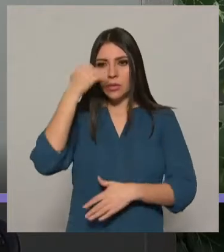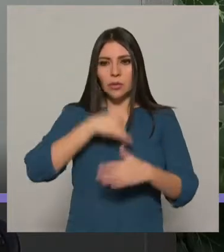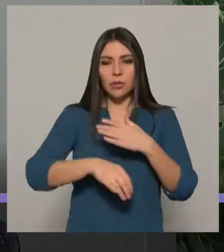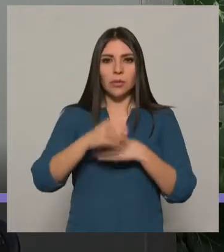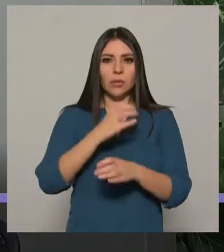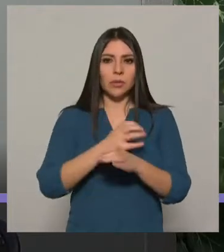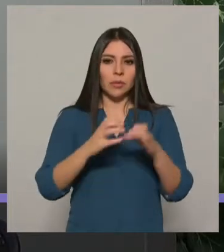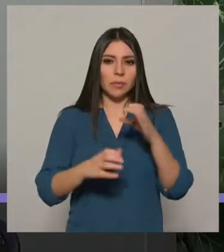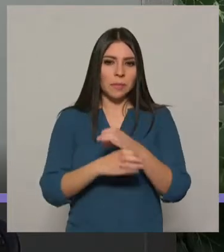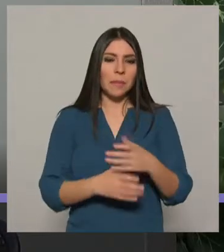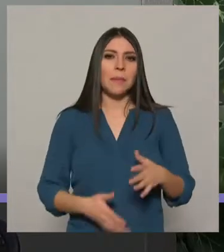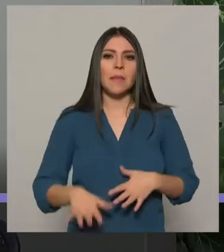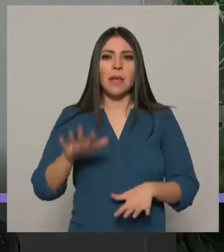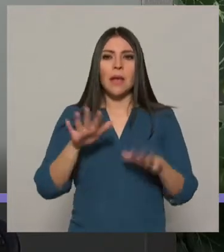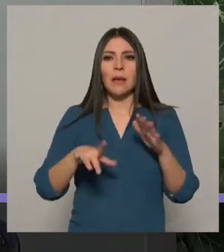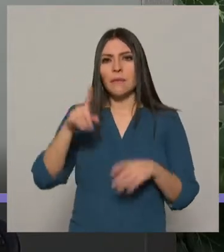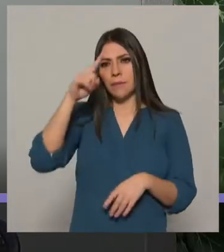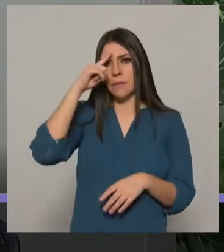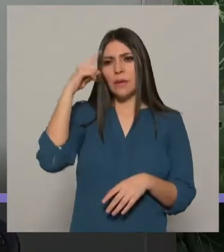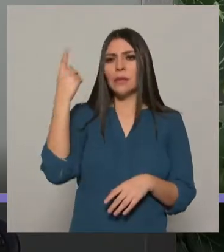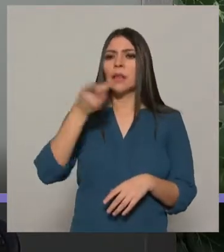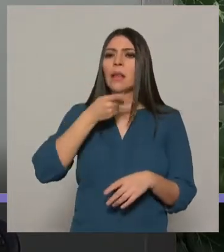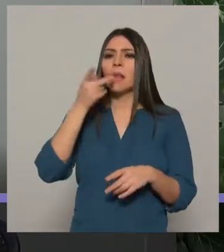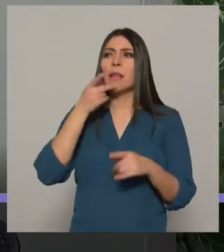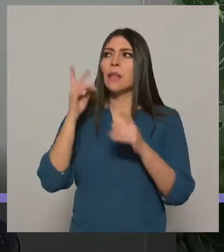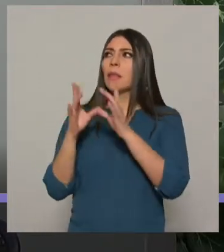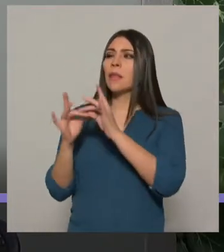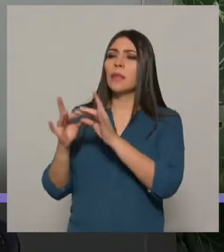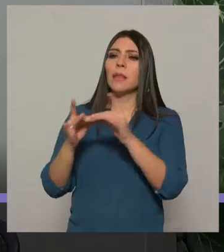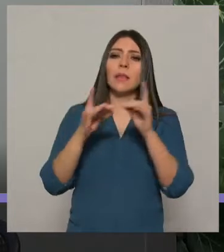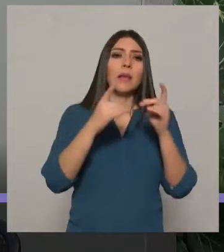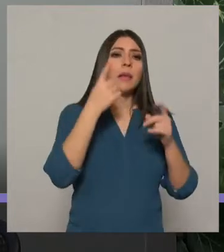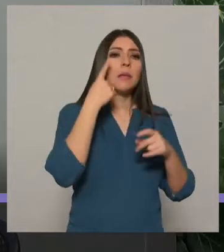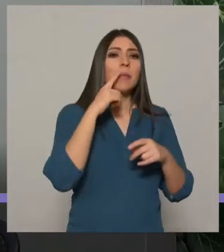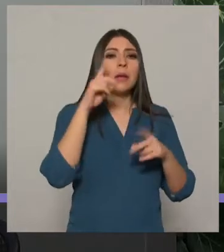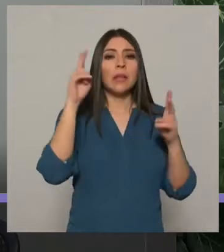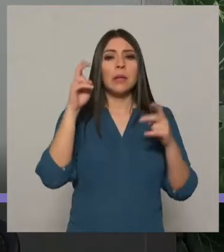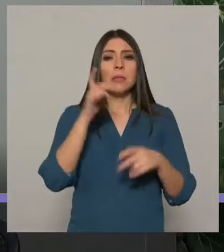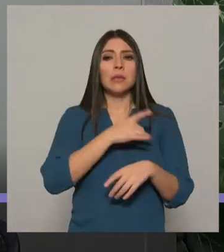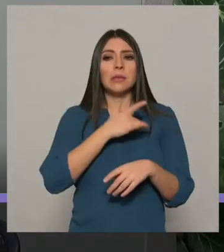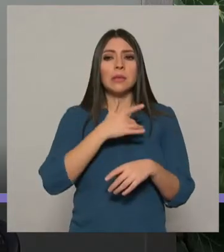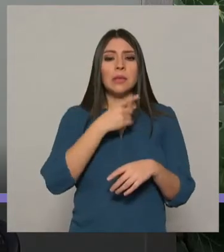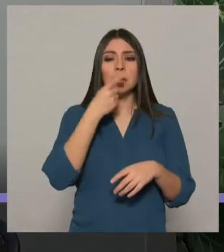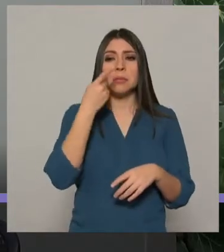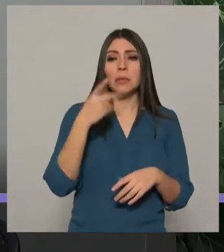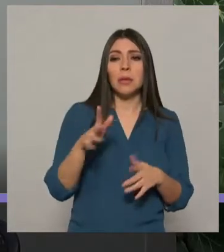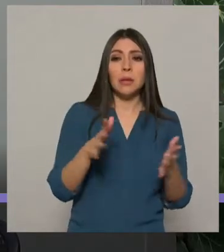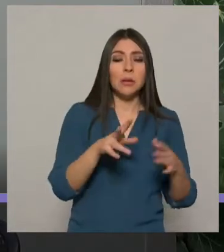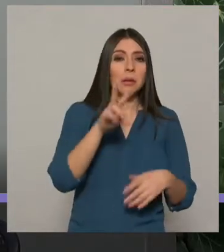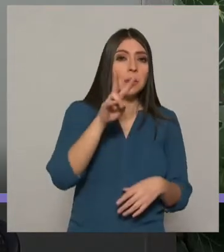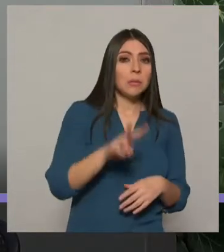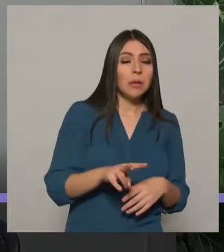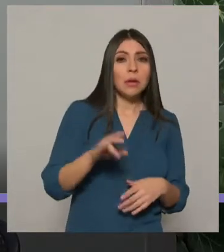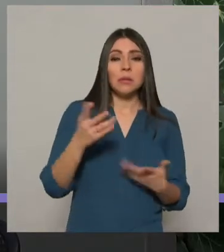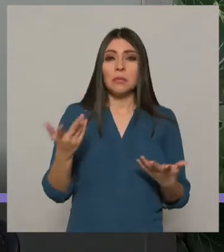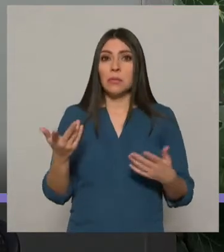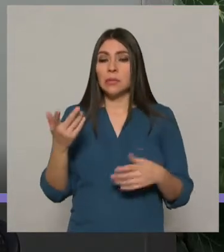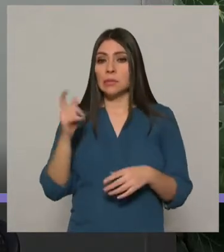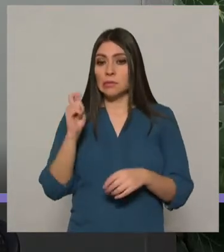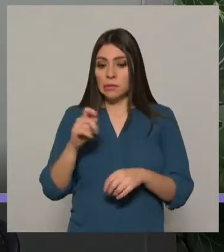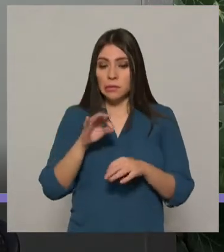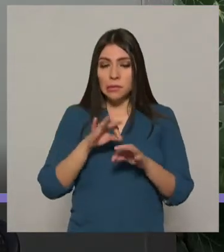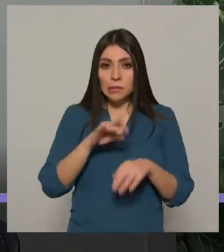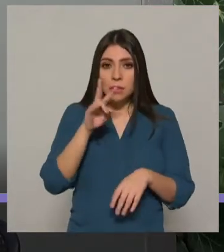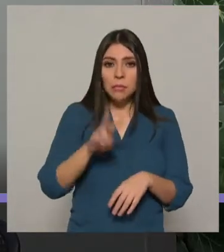es muy fácil describir temas sensibles y decir se asignó más o menos, pero más o menos es real, es nominal, es un valor de qué